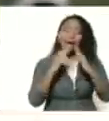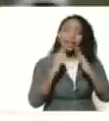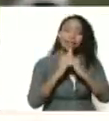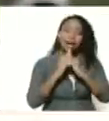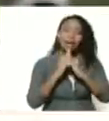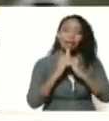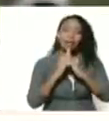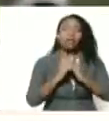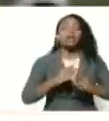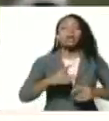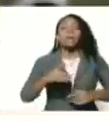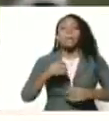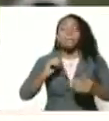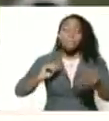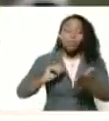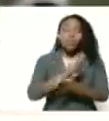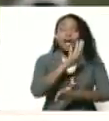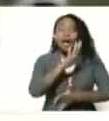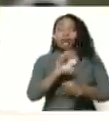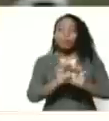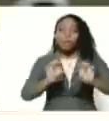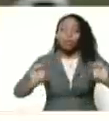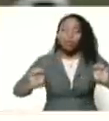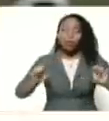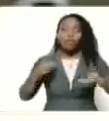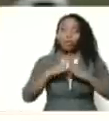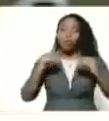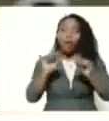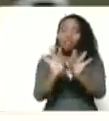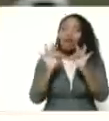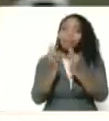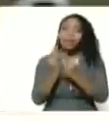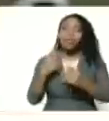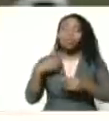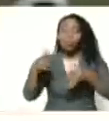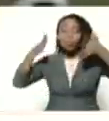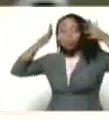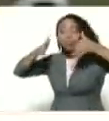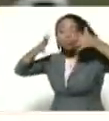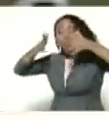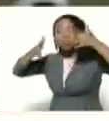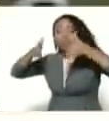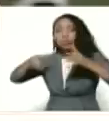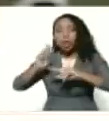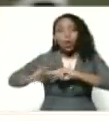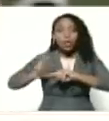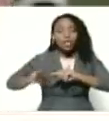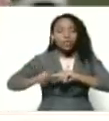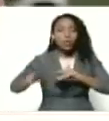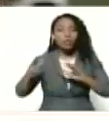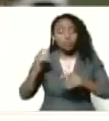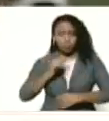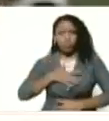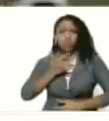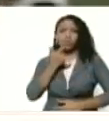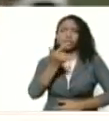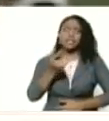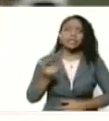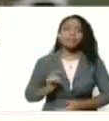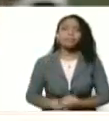vivienda, para impulsar la educación de toda la familia y su formación. Si pudiéramos